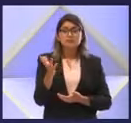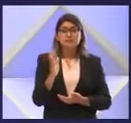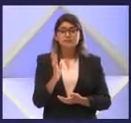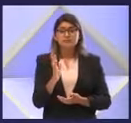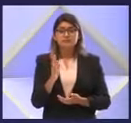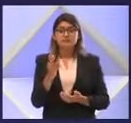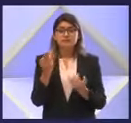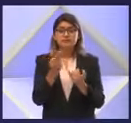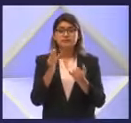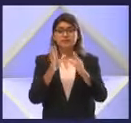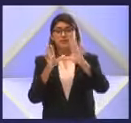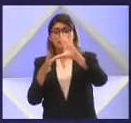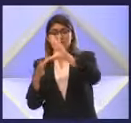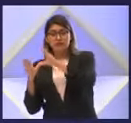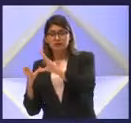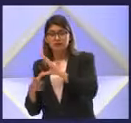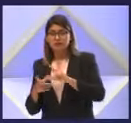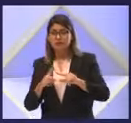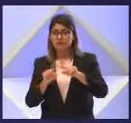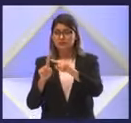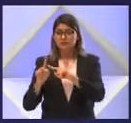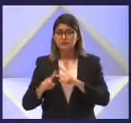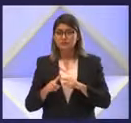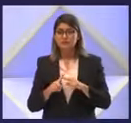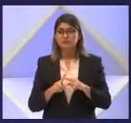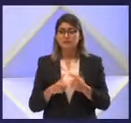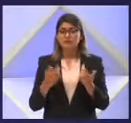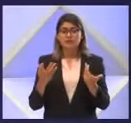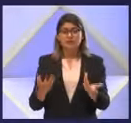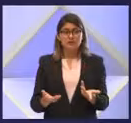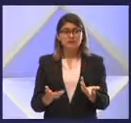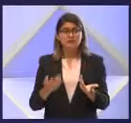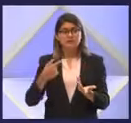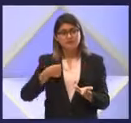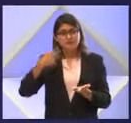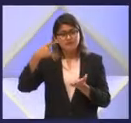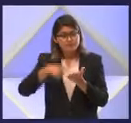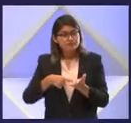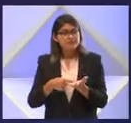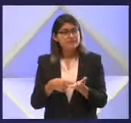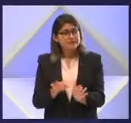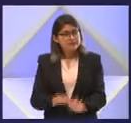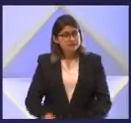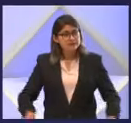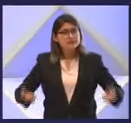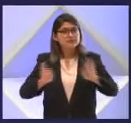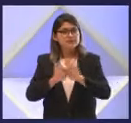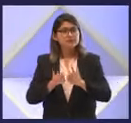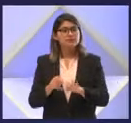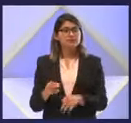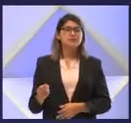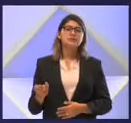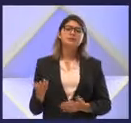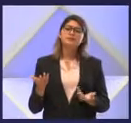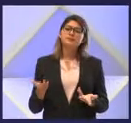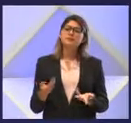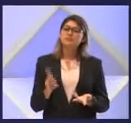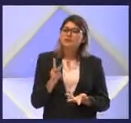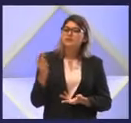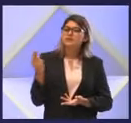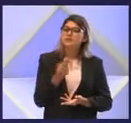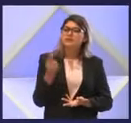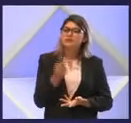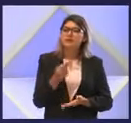satelital al bajo es y creo que sería muy muy importante ahora qué es lo que se necesita que